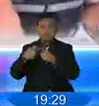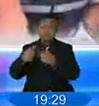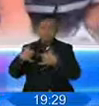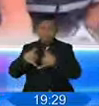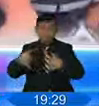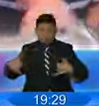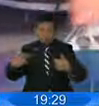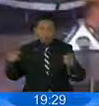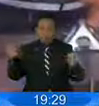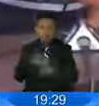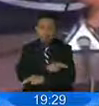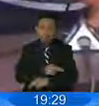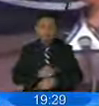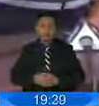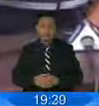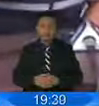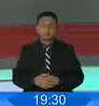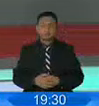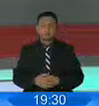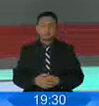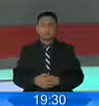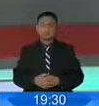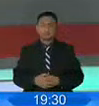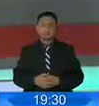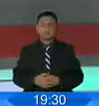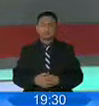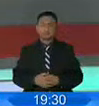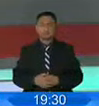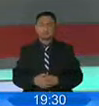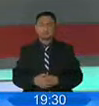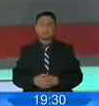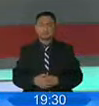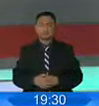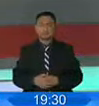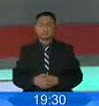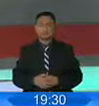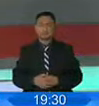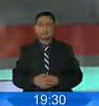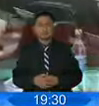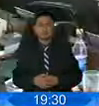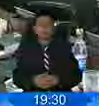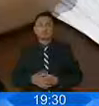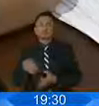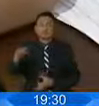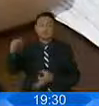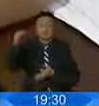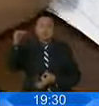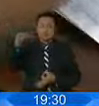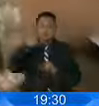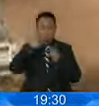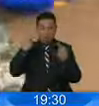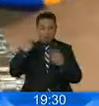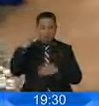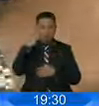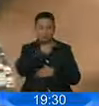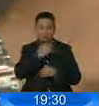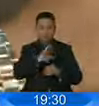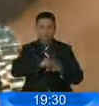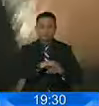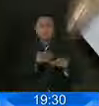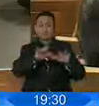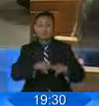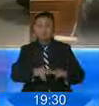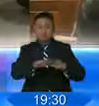clausurado. Informó Roselena Vascones. Ante la supuesta falsificación de documentos públicos por parte de la Secretaría